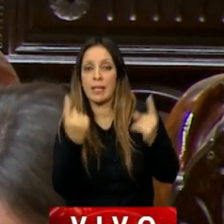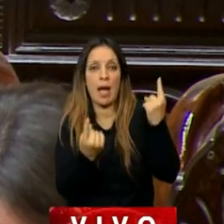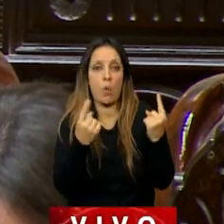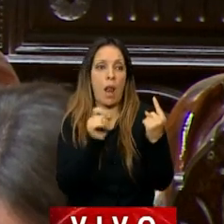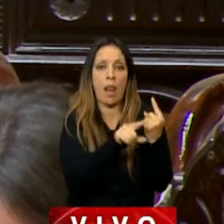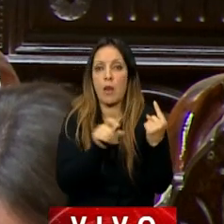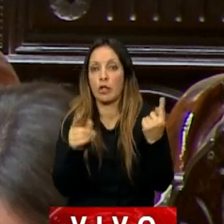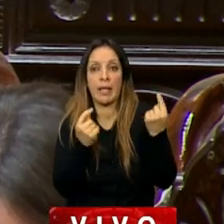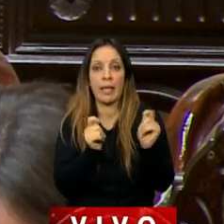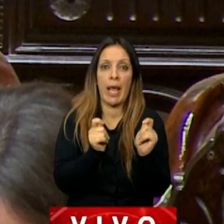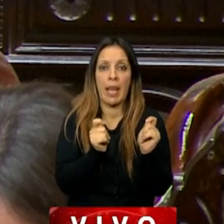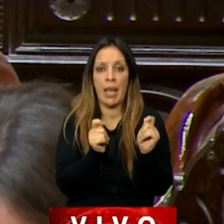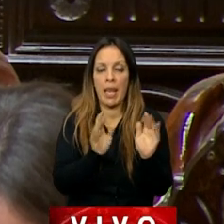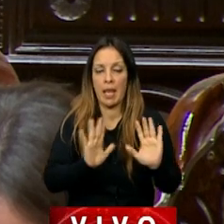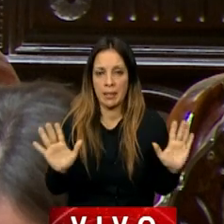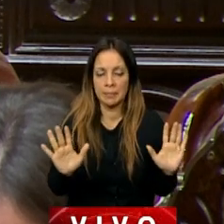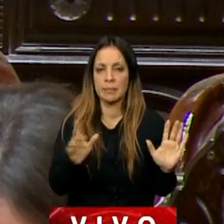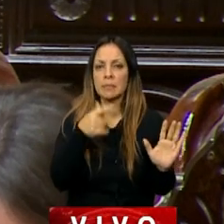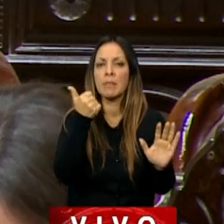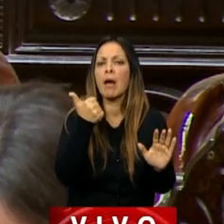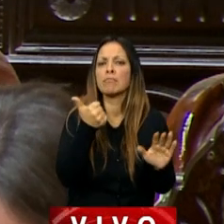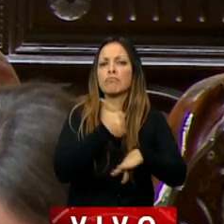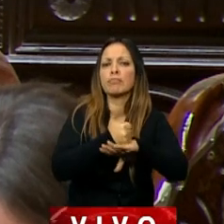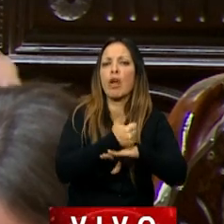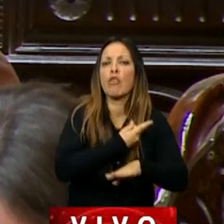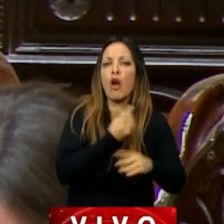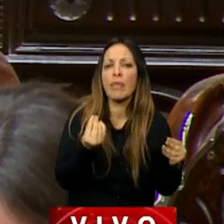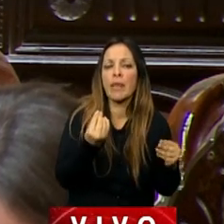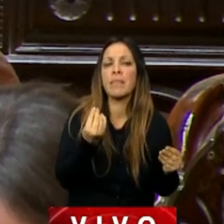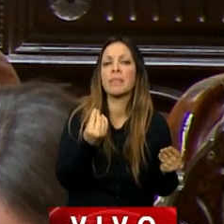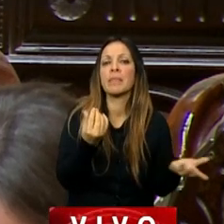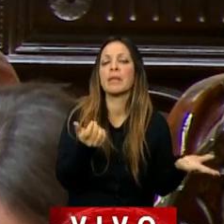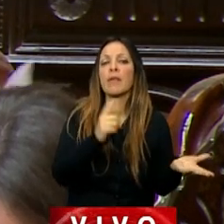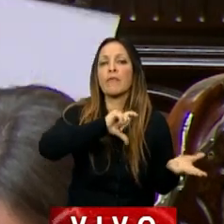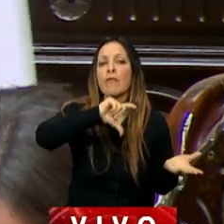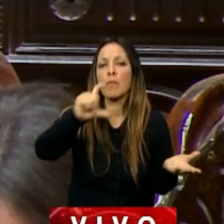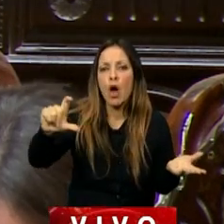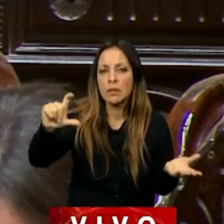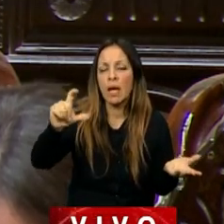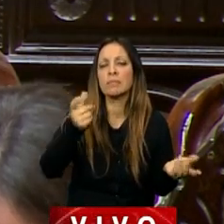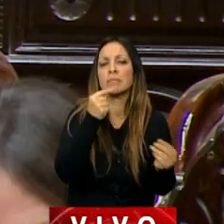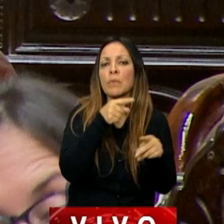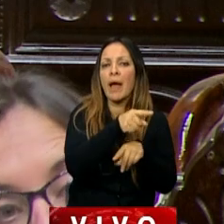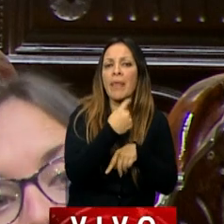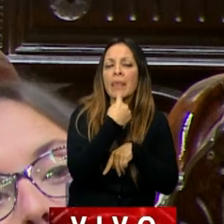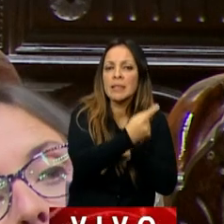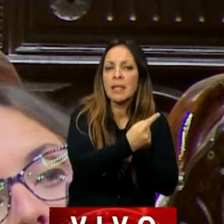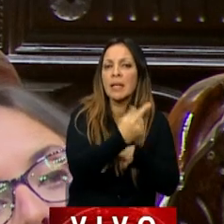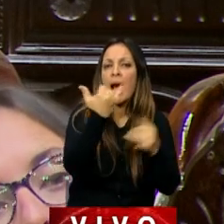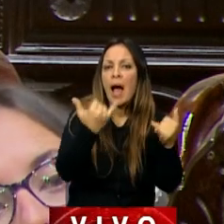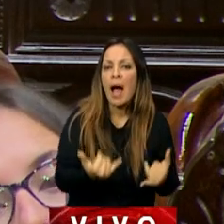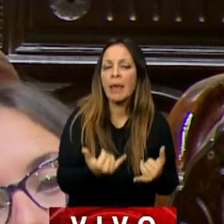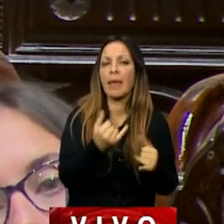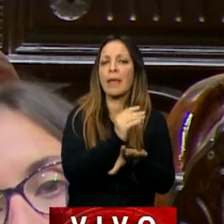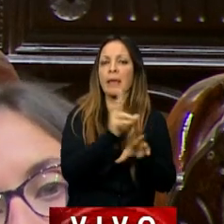dos, se encuentra en Formosa, donde se dice que está tratando